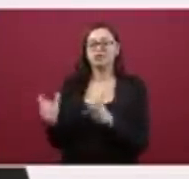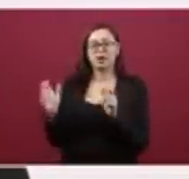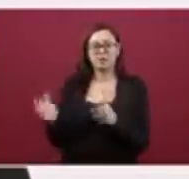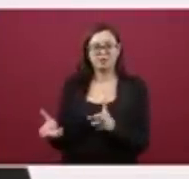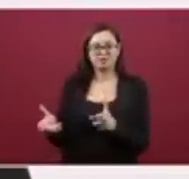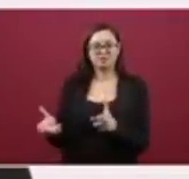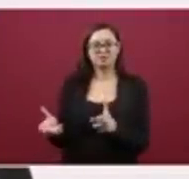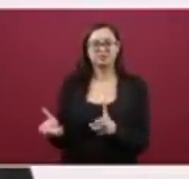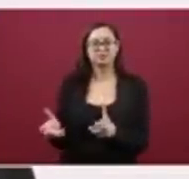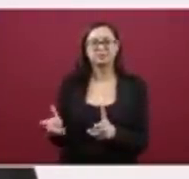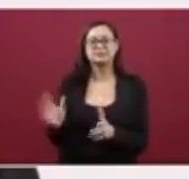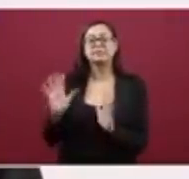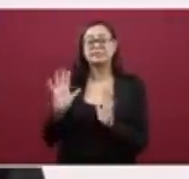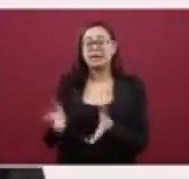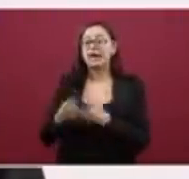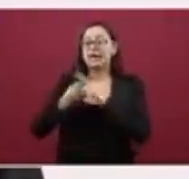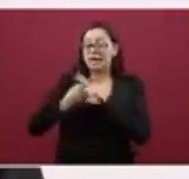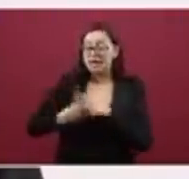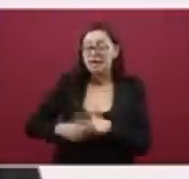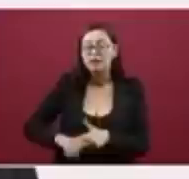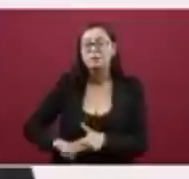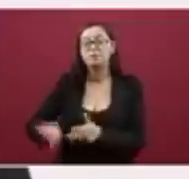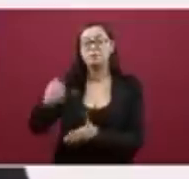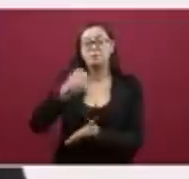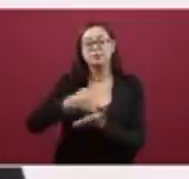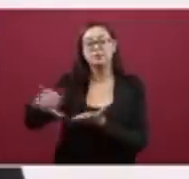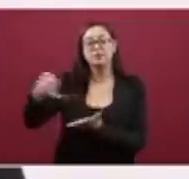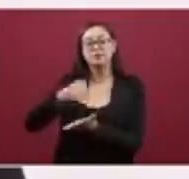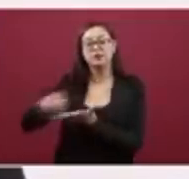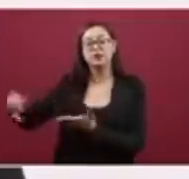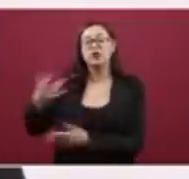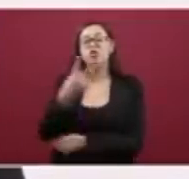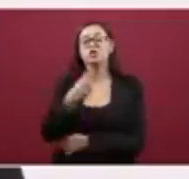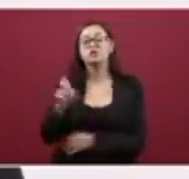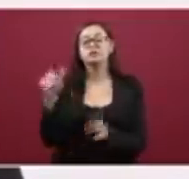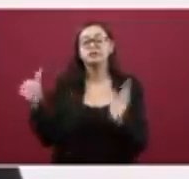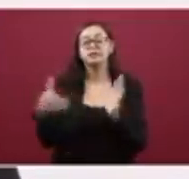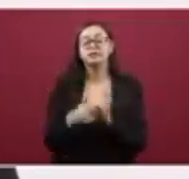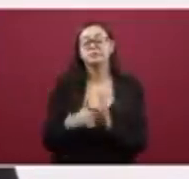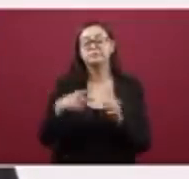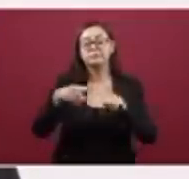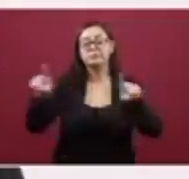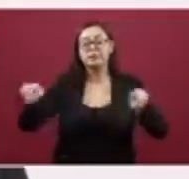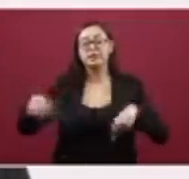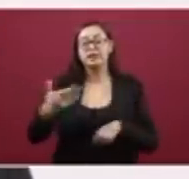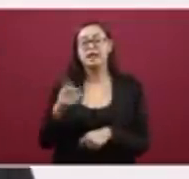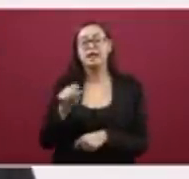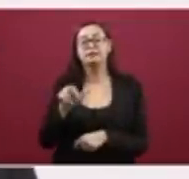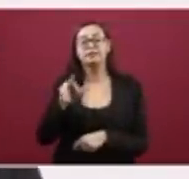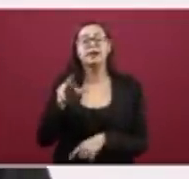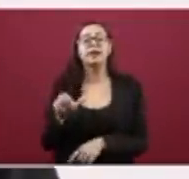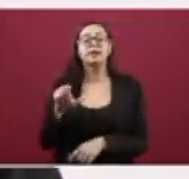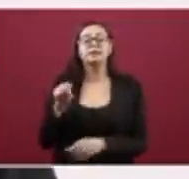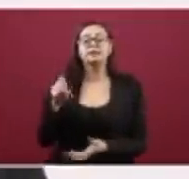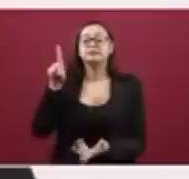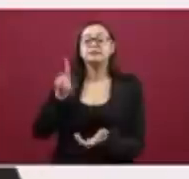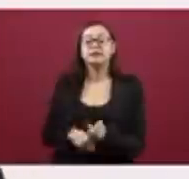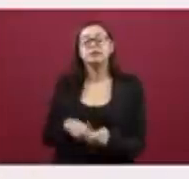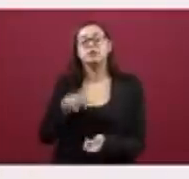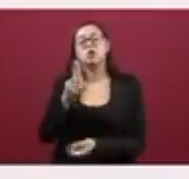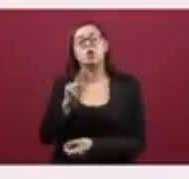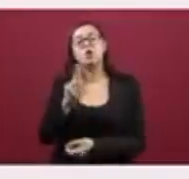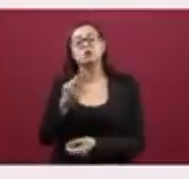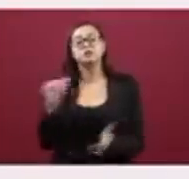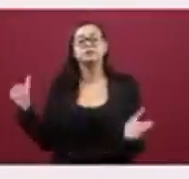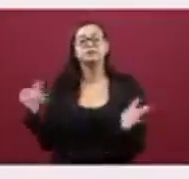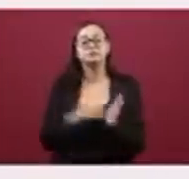se están sembrando 200.000 hectáreas van a trabajar 80 mil